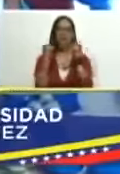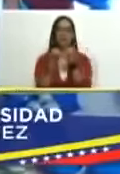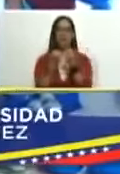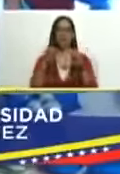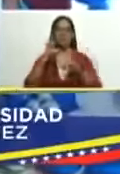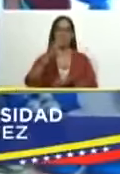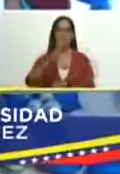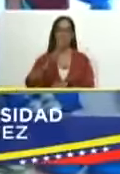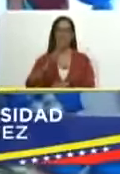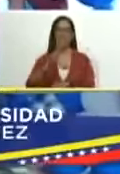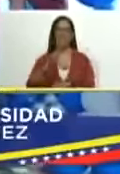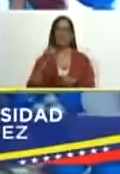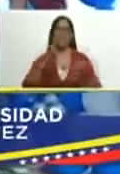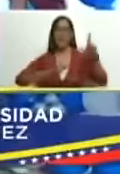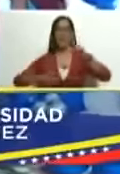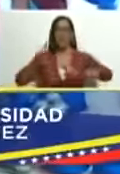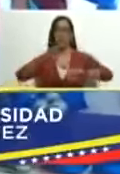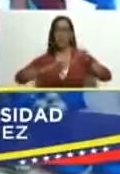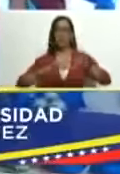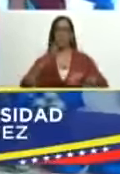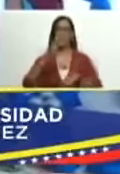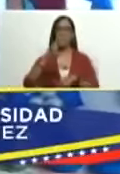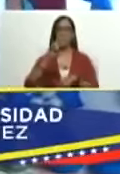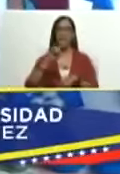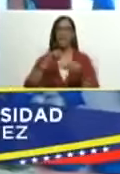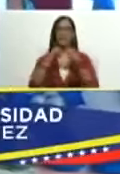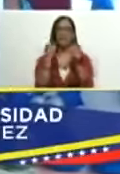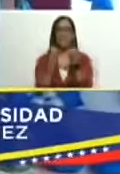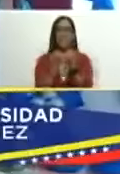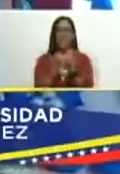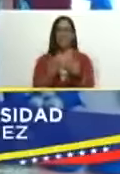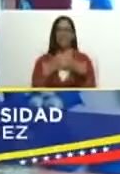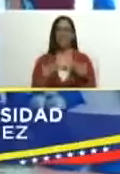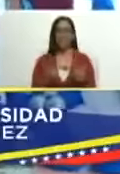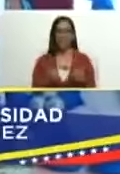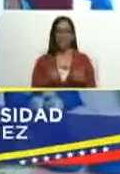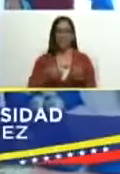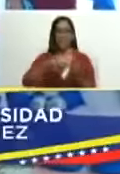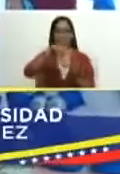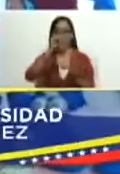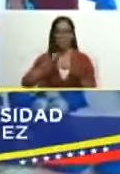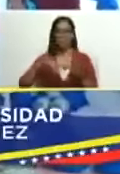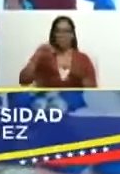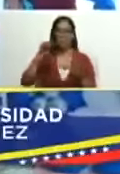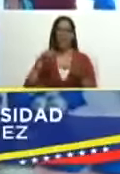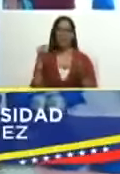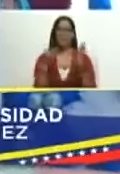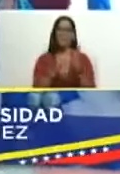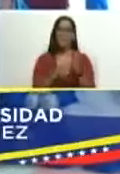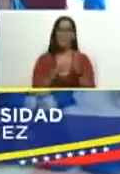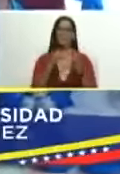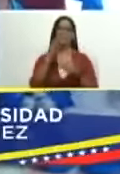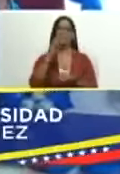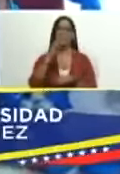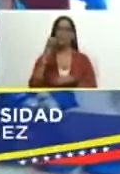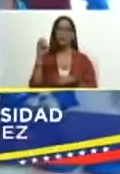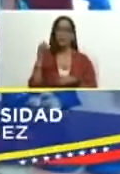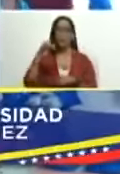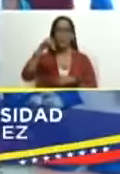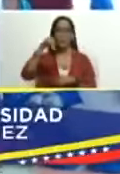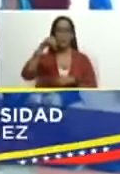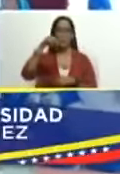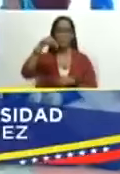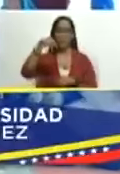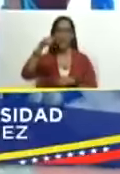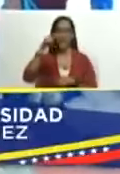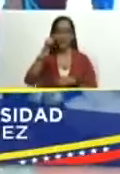laboratorios, 20 salas sanitarias, la impermeabilización de 1.200 metros cuadrados. Está